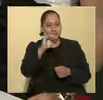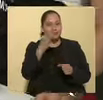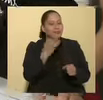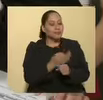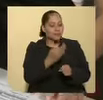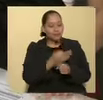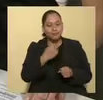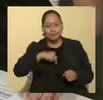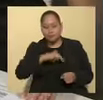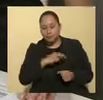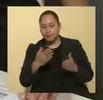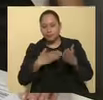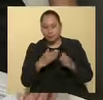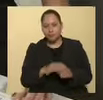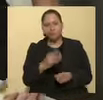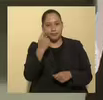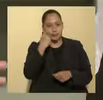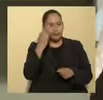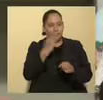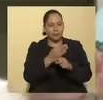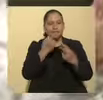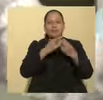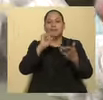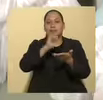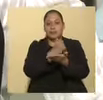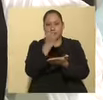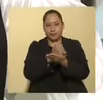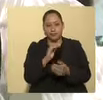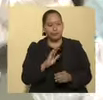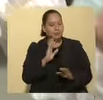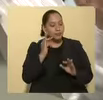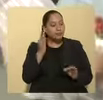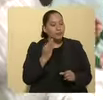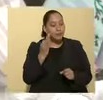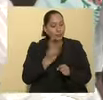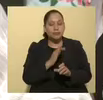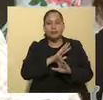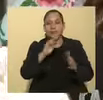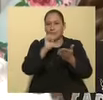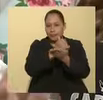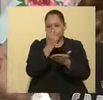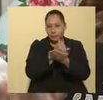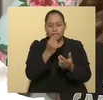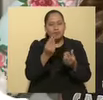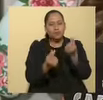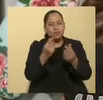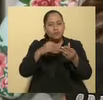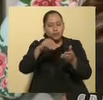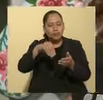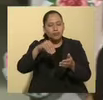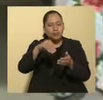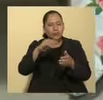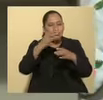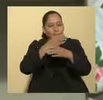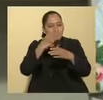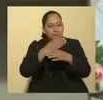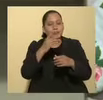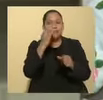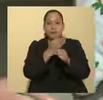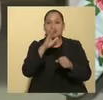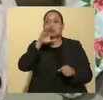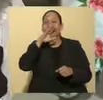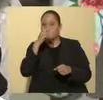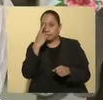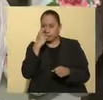cocinando. Okay. Bueno, vamos a empezar con el arroz, ¿no? Vamos. A ver. Ya tenemos aquí un arroz que ya se está empezando a dorar. Vamos a necesitar cebollita y